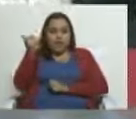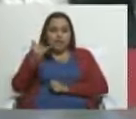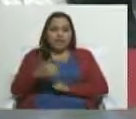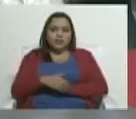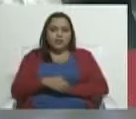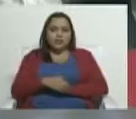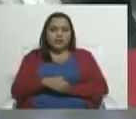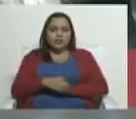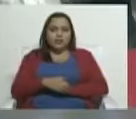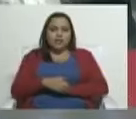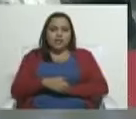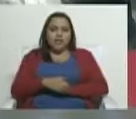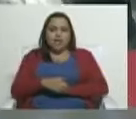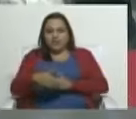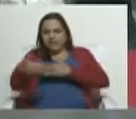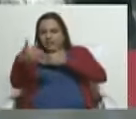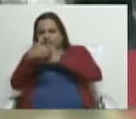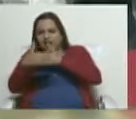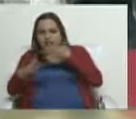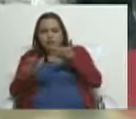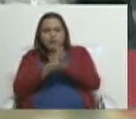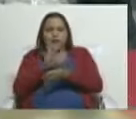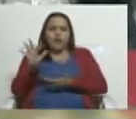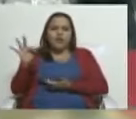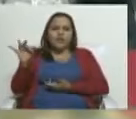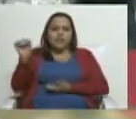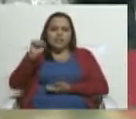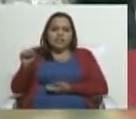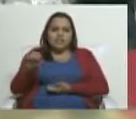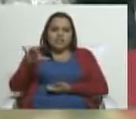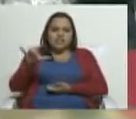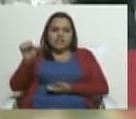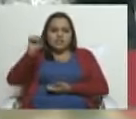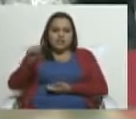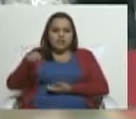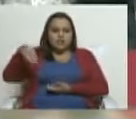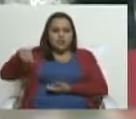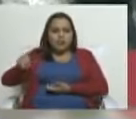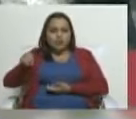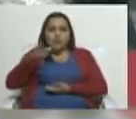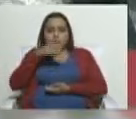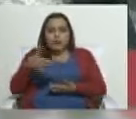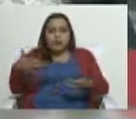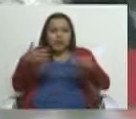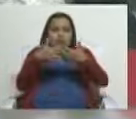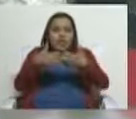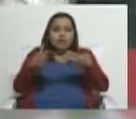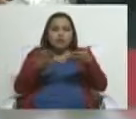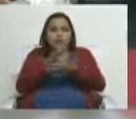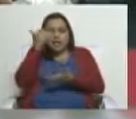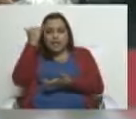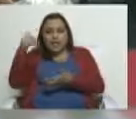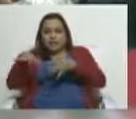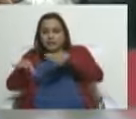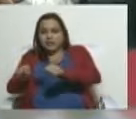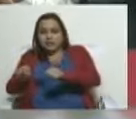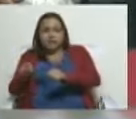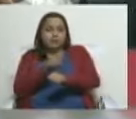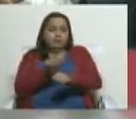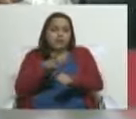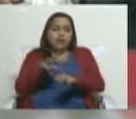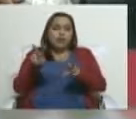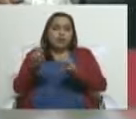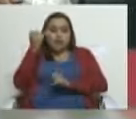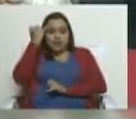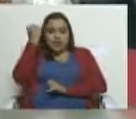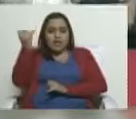Roosevelt a enfrentarse al fascismo. No se enfrentan en torno a la idea del capitalismo, porque tanto el nuevo ideal, el